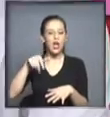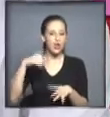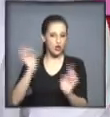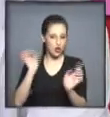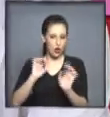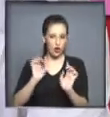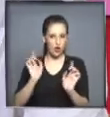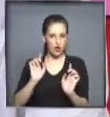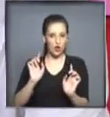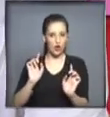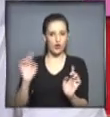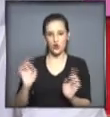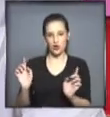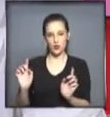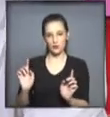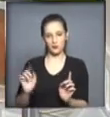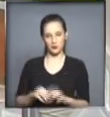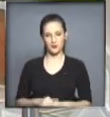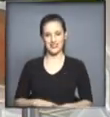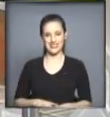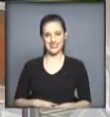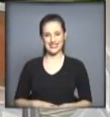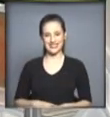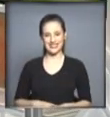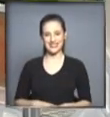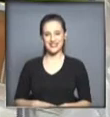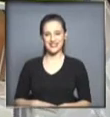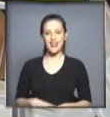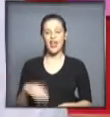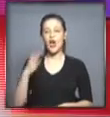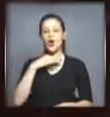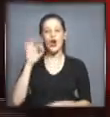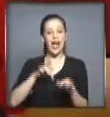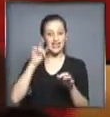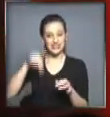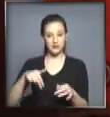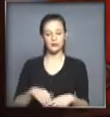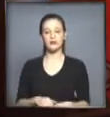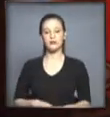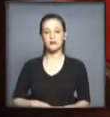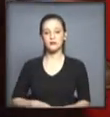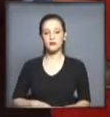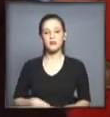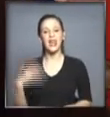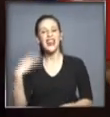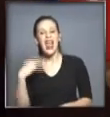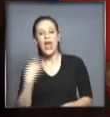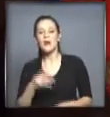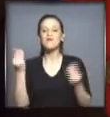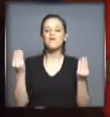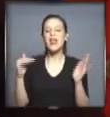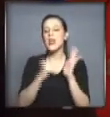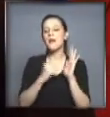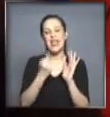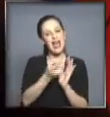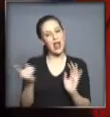No, la verdad que no, Margarita. La votamos, pero no. Hasta ahí. Joaquín. Y no, habría que ver justamente, como decía